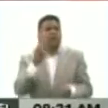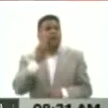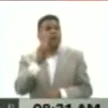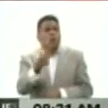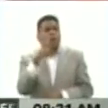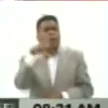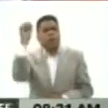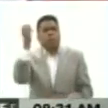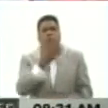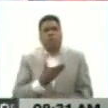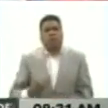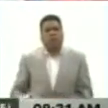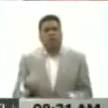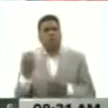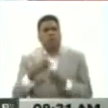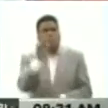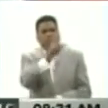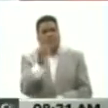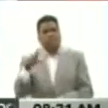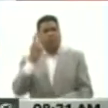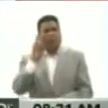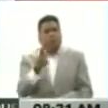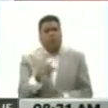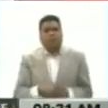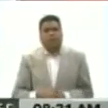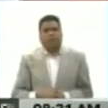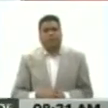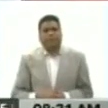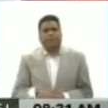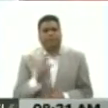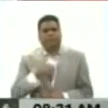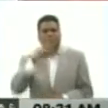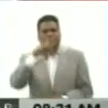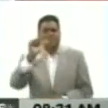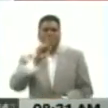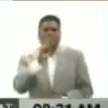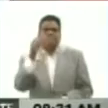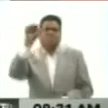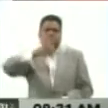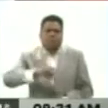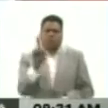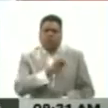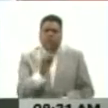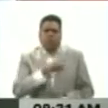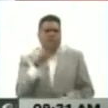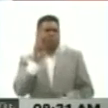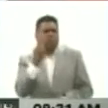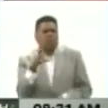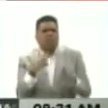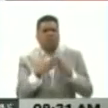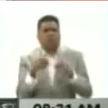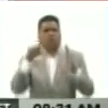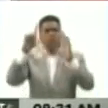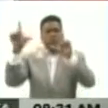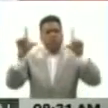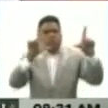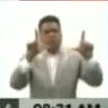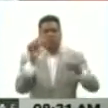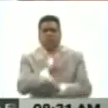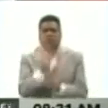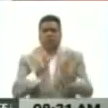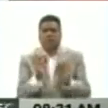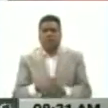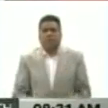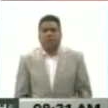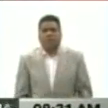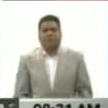Nicolás Maduro como la gente lo quiere ver, que dicen que él es un monstruo, que dicen que aquello, no se dejen llevar por lo que le dicen los medios de comunicación,